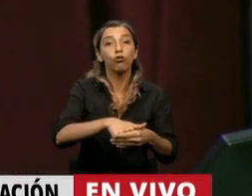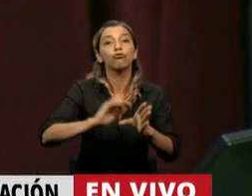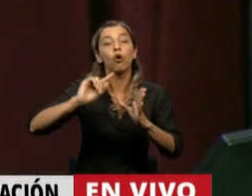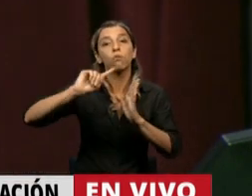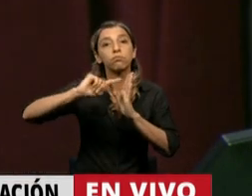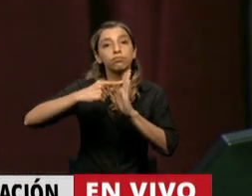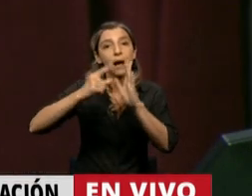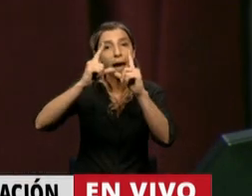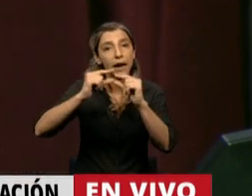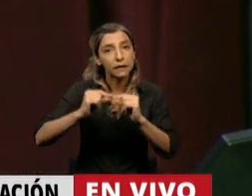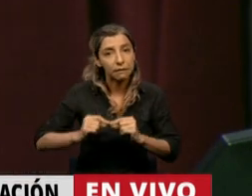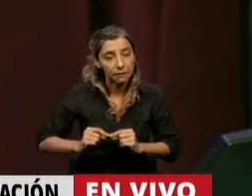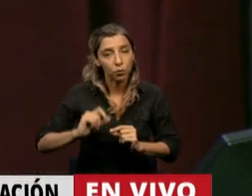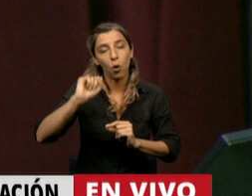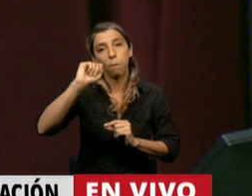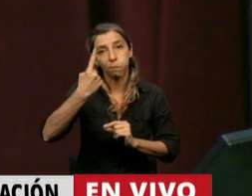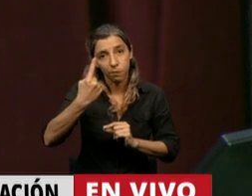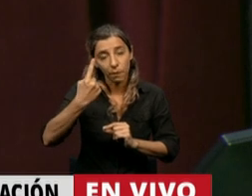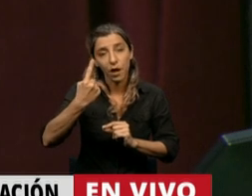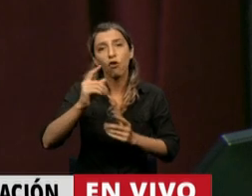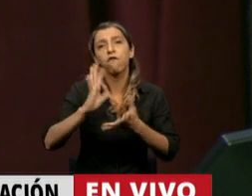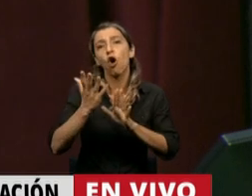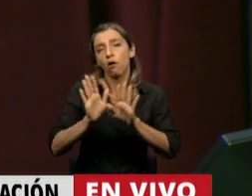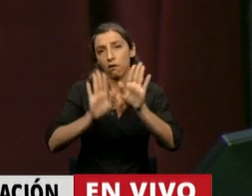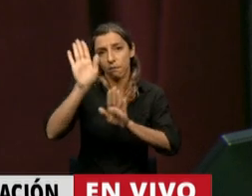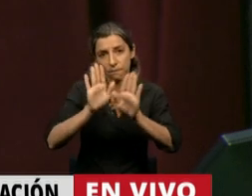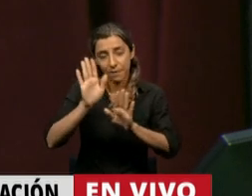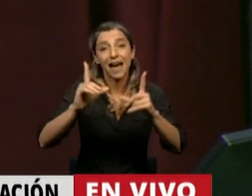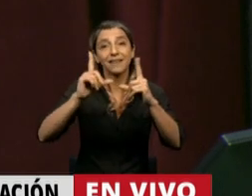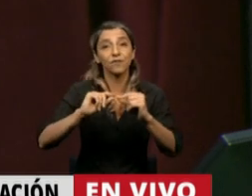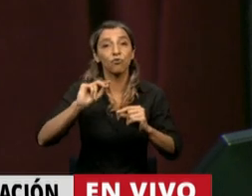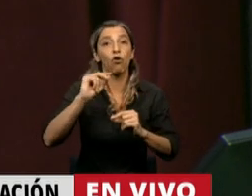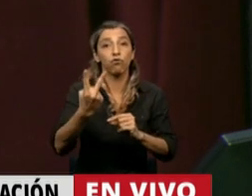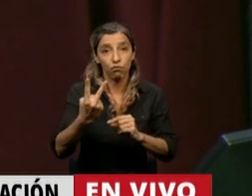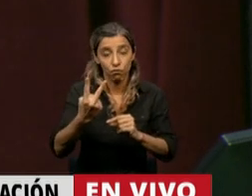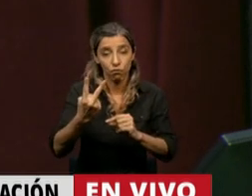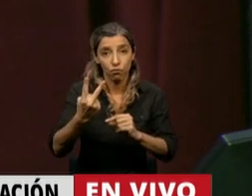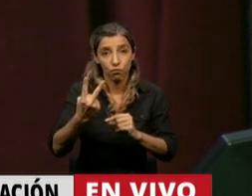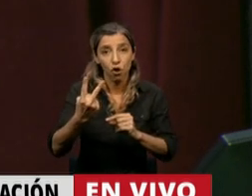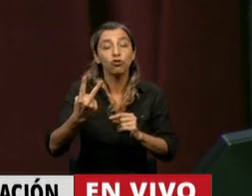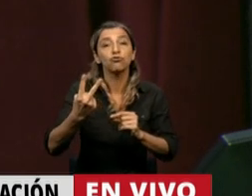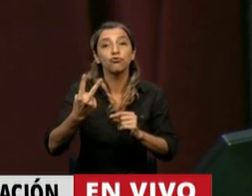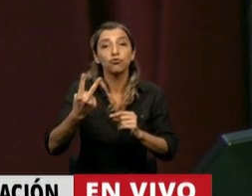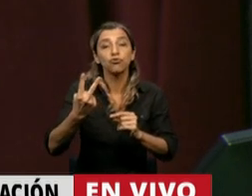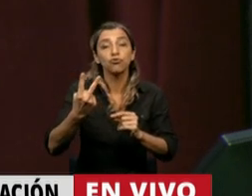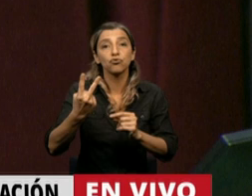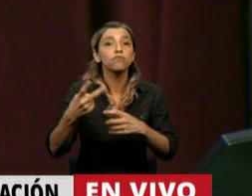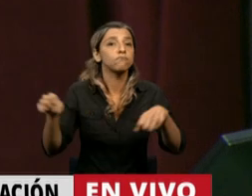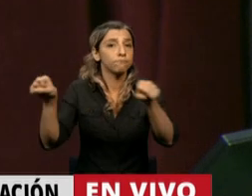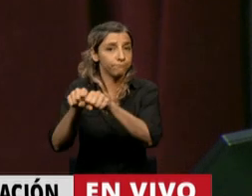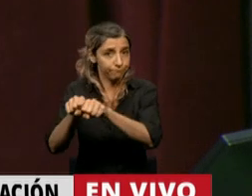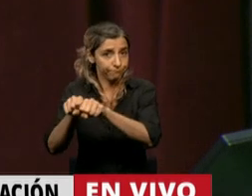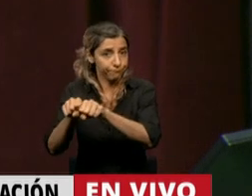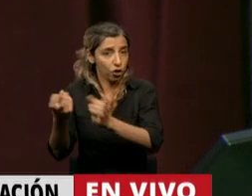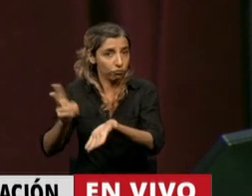artículos del artículo primero por signos el artículo segundo nuevamente nominal salvo que el presidente del